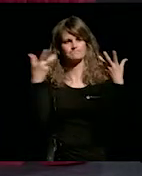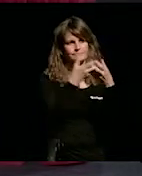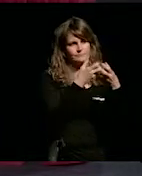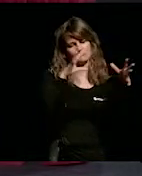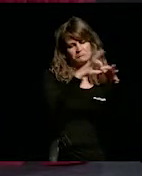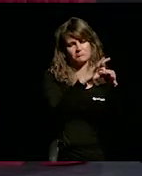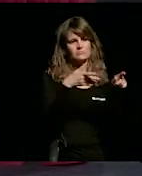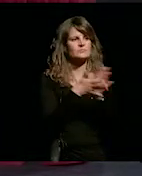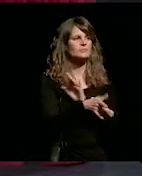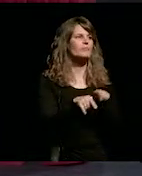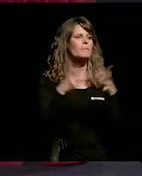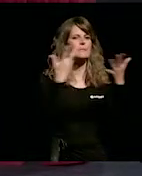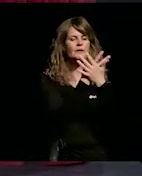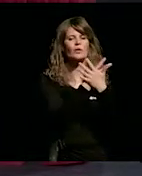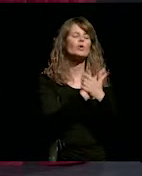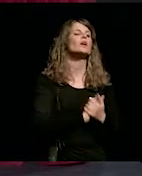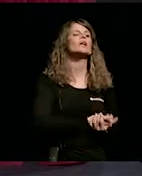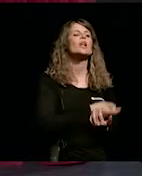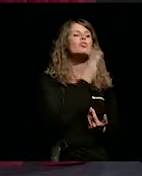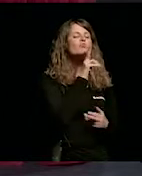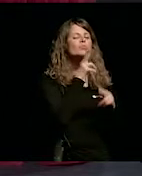SerpiU y Diversity.